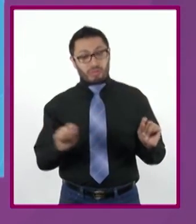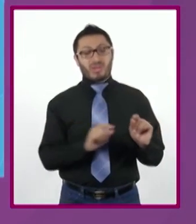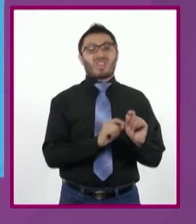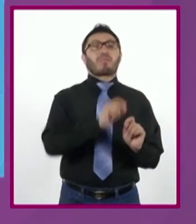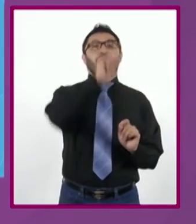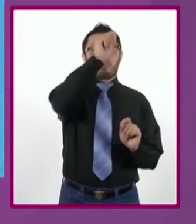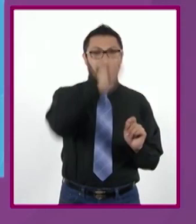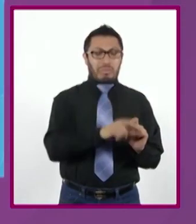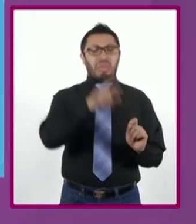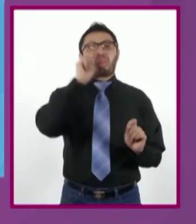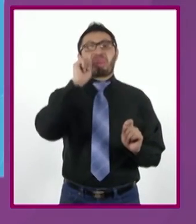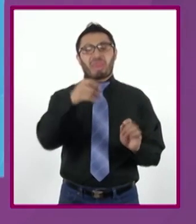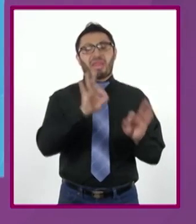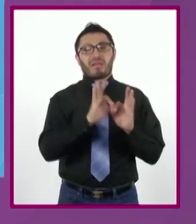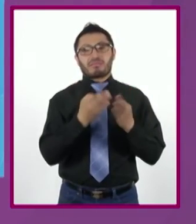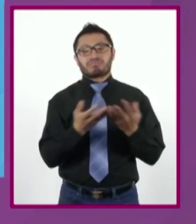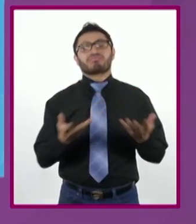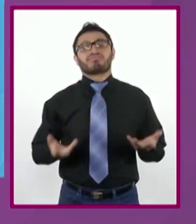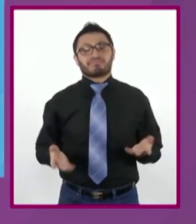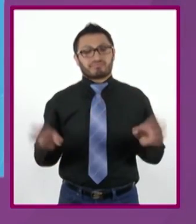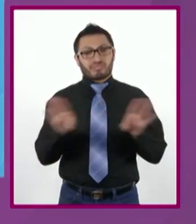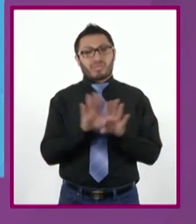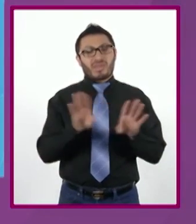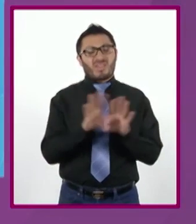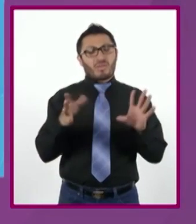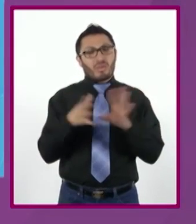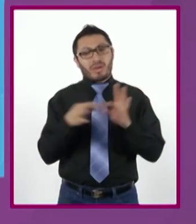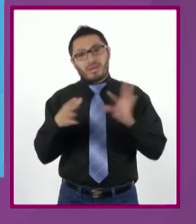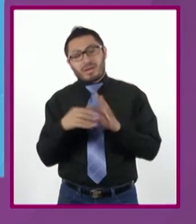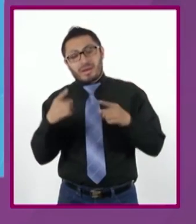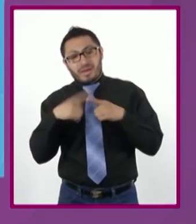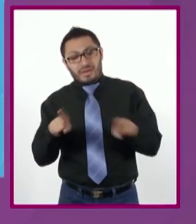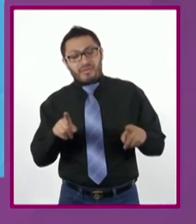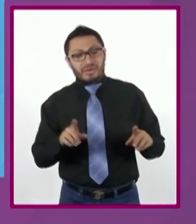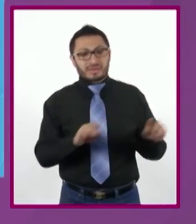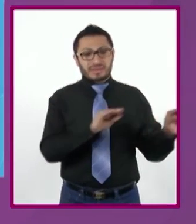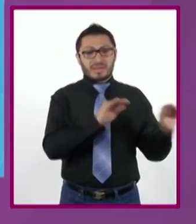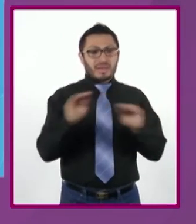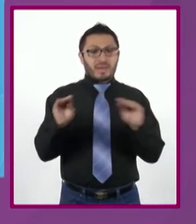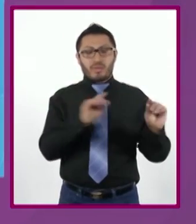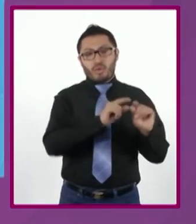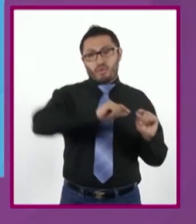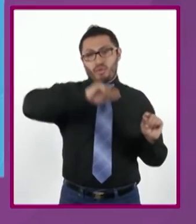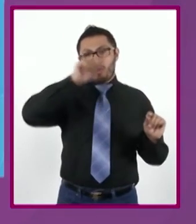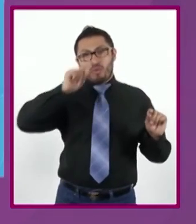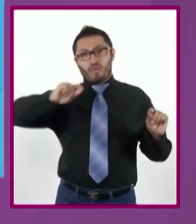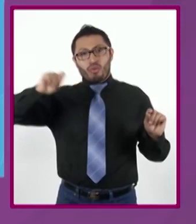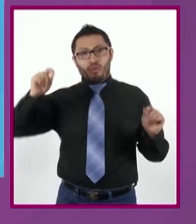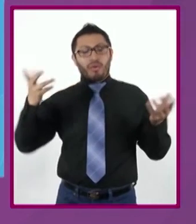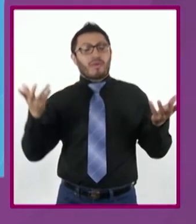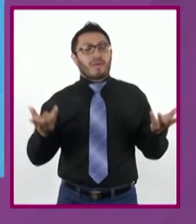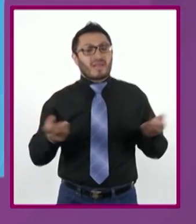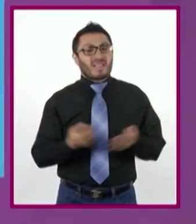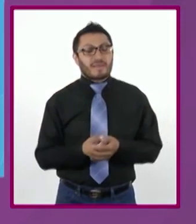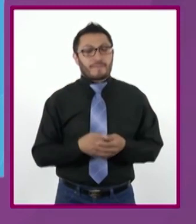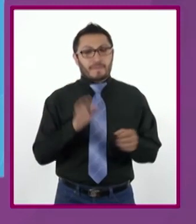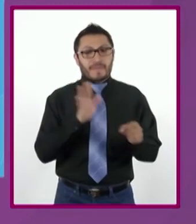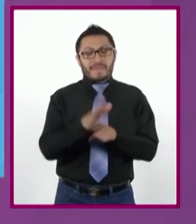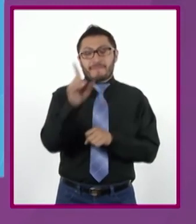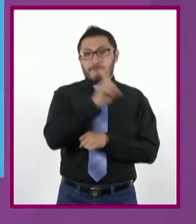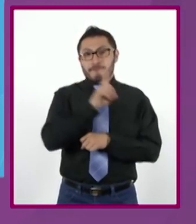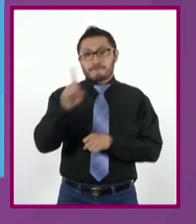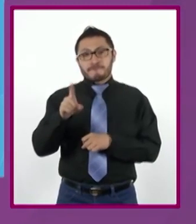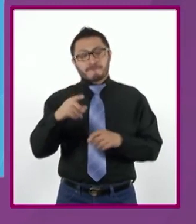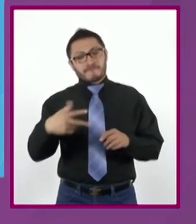¿Qué significa esta forma? ¿Cómo se diferencia de la gráfica de movimiento rectilíneo uniforme? ¿A qué distancia de